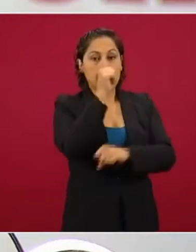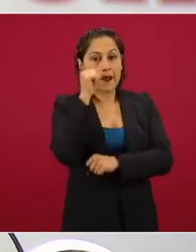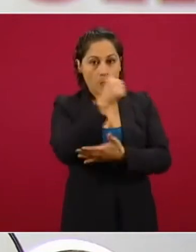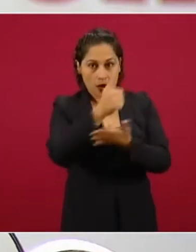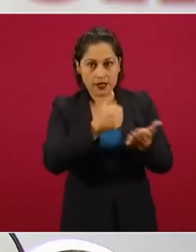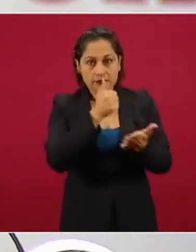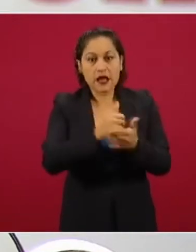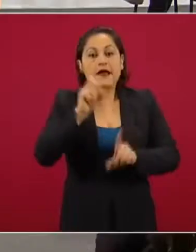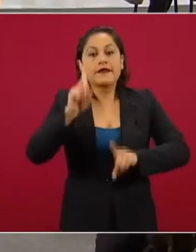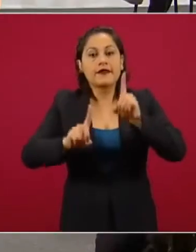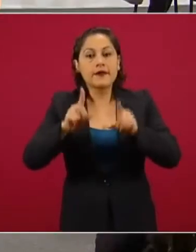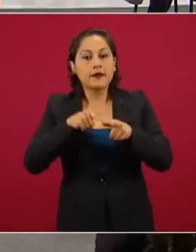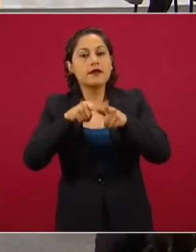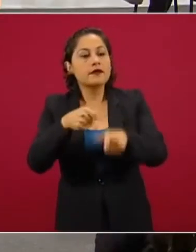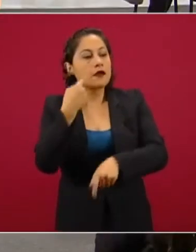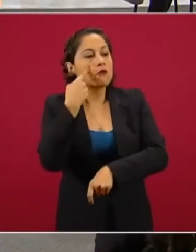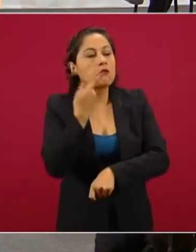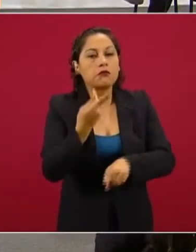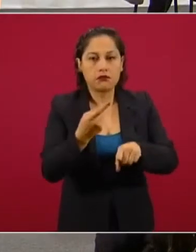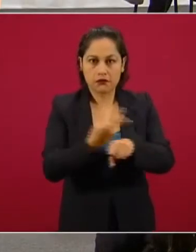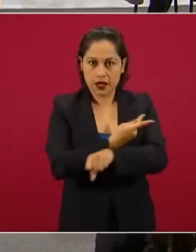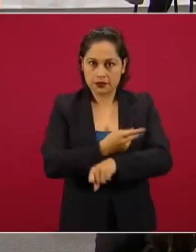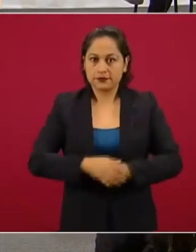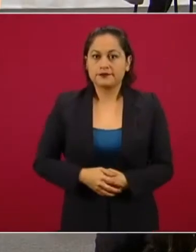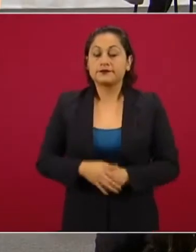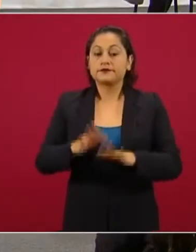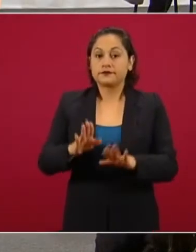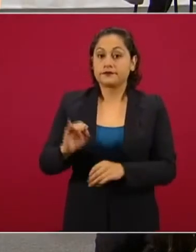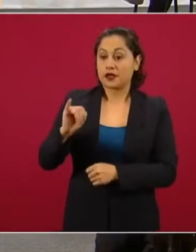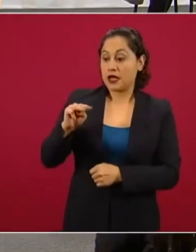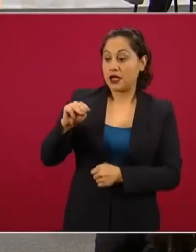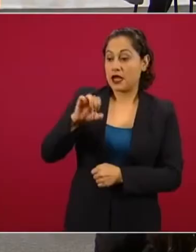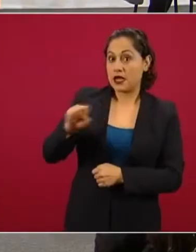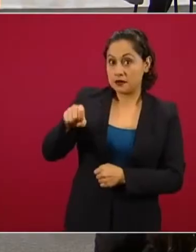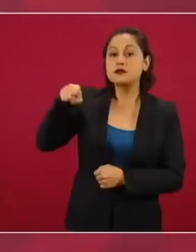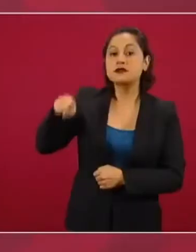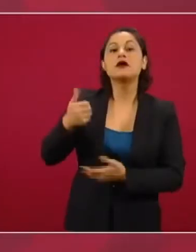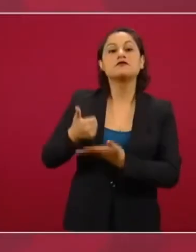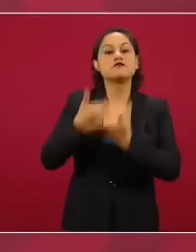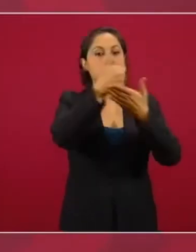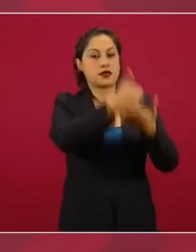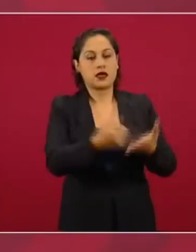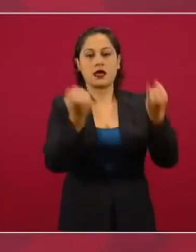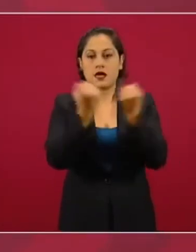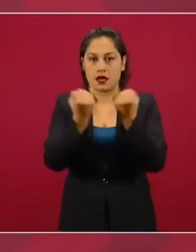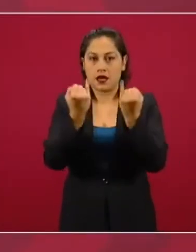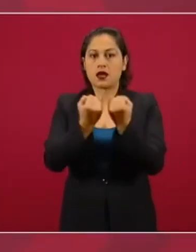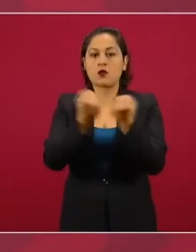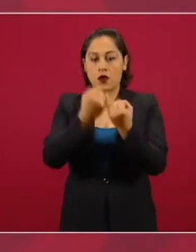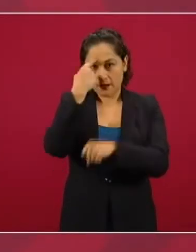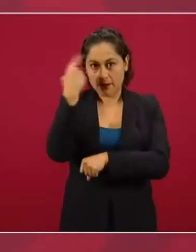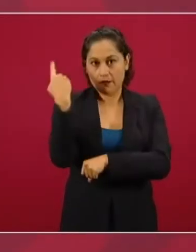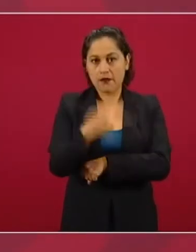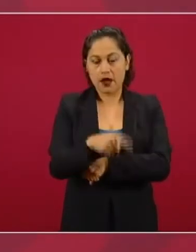Estado. Por su parte, el Instituto Mexicano del Seguro Social emprendió también una labor de reconversión